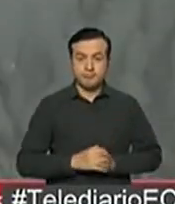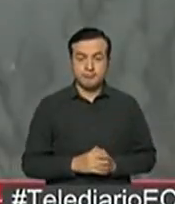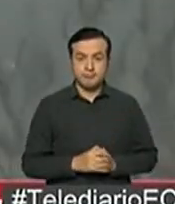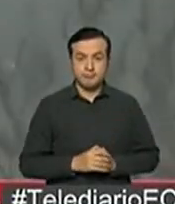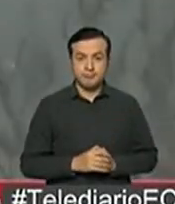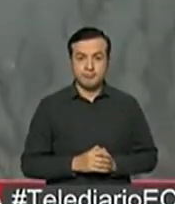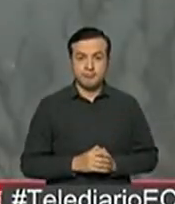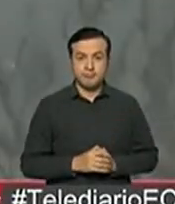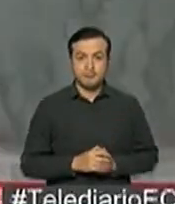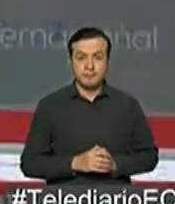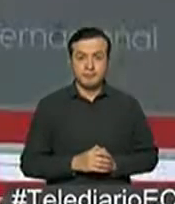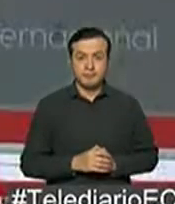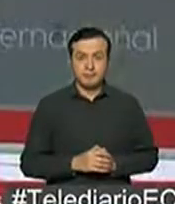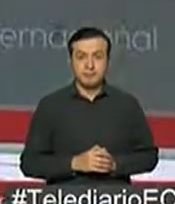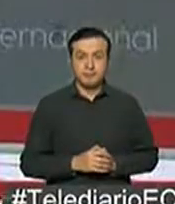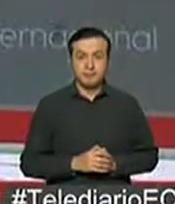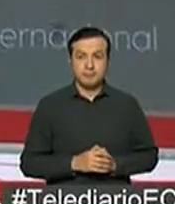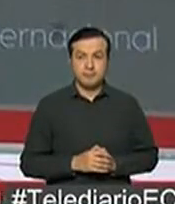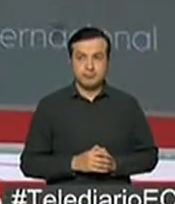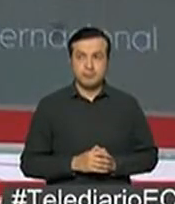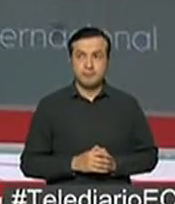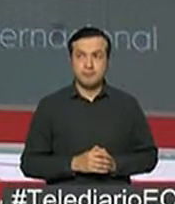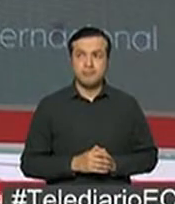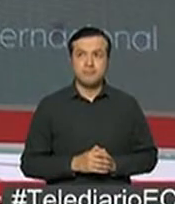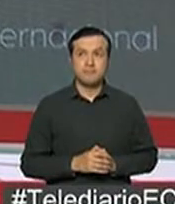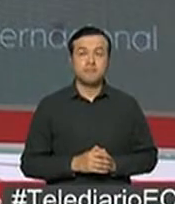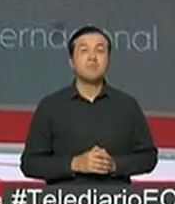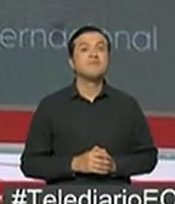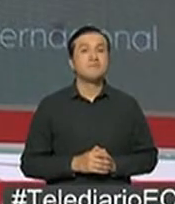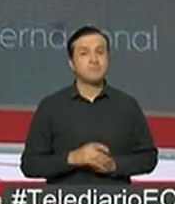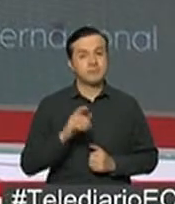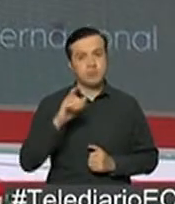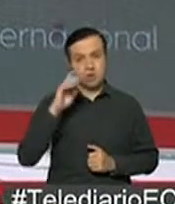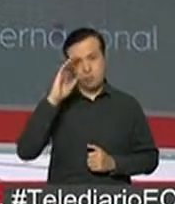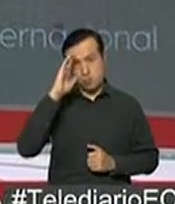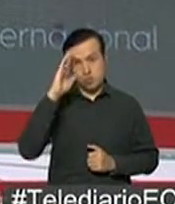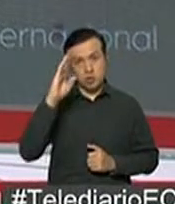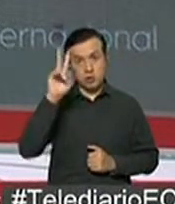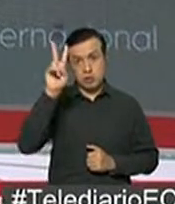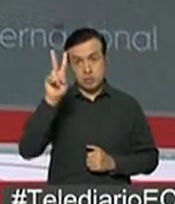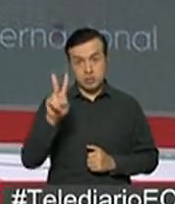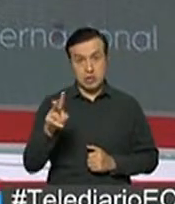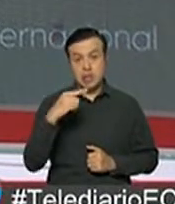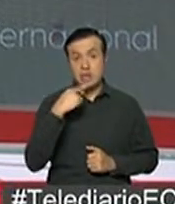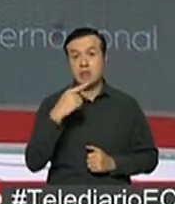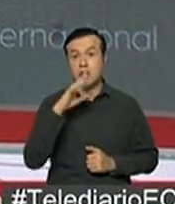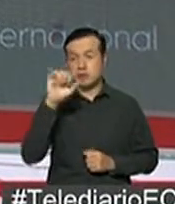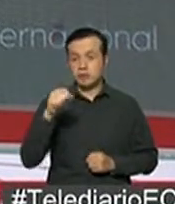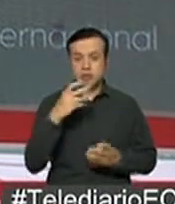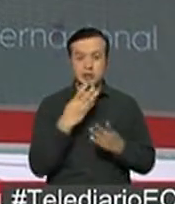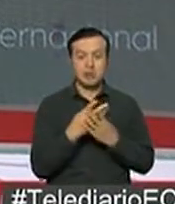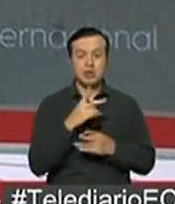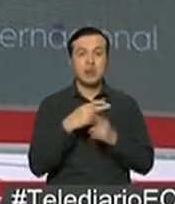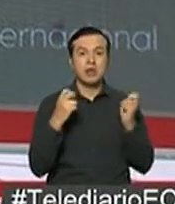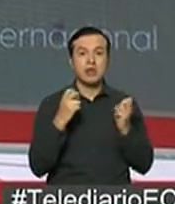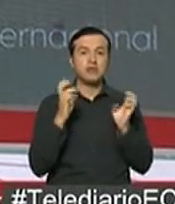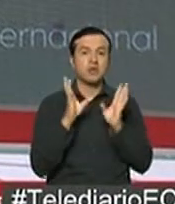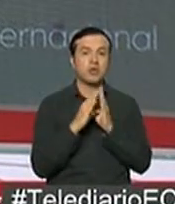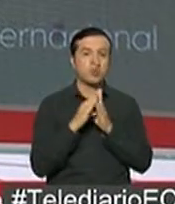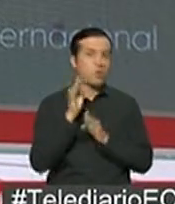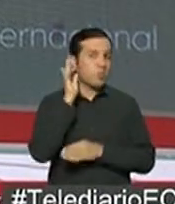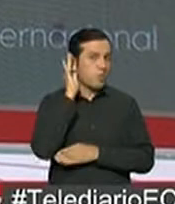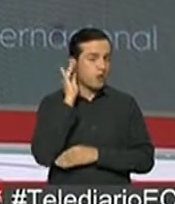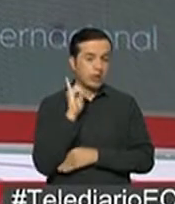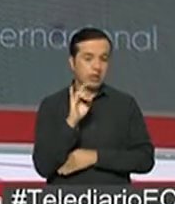públicos las fuerzas de acciones especiales de venezuela confirmaron el arresto de la ex congresista y